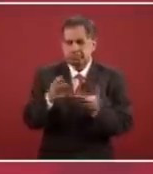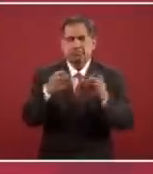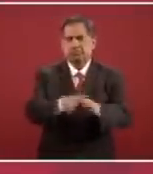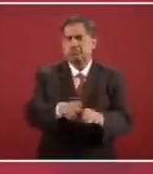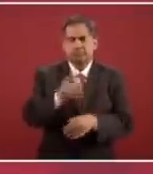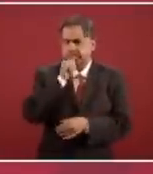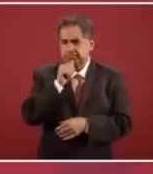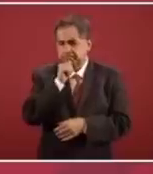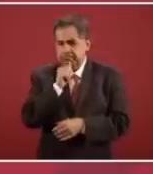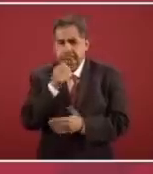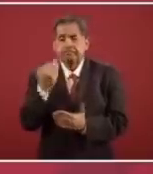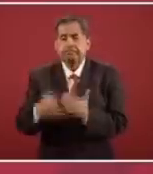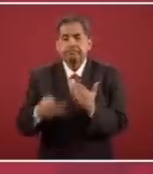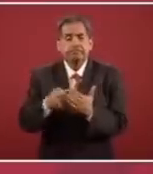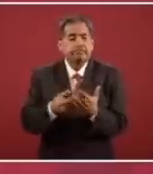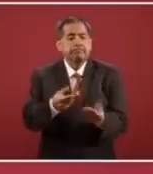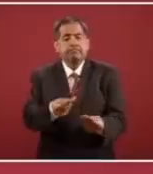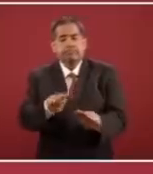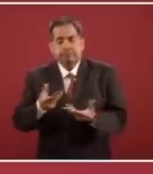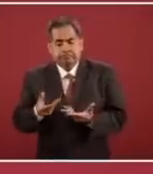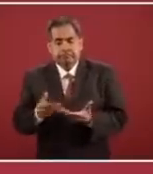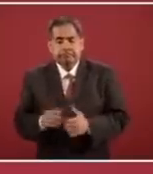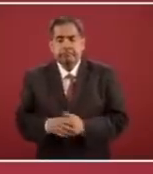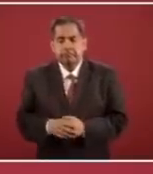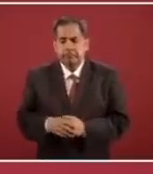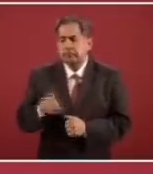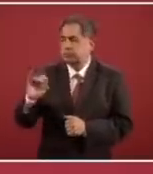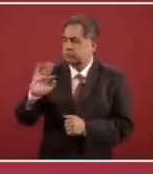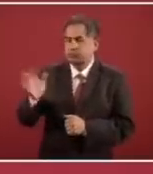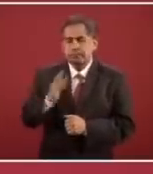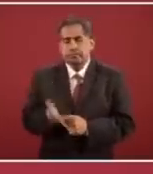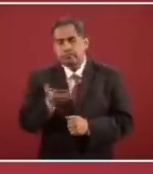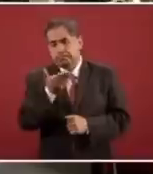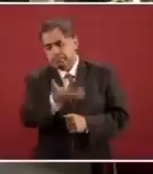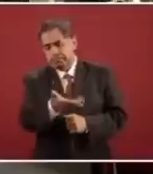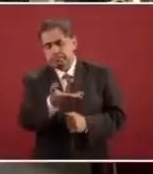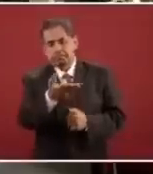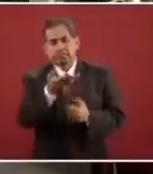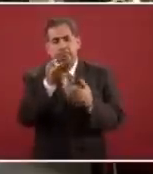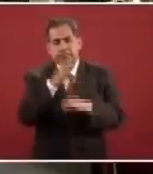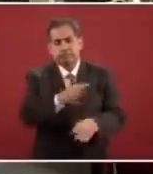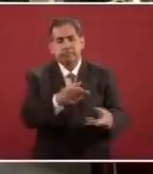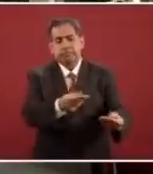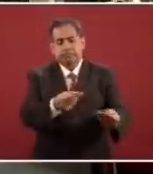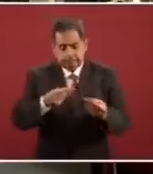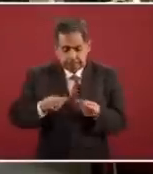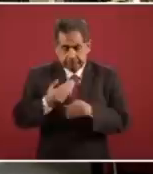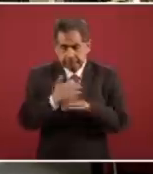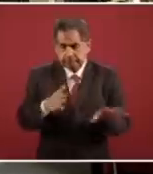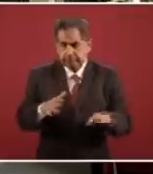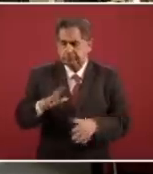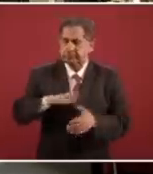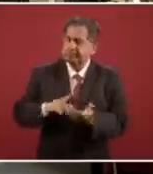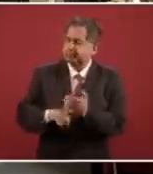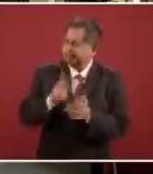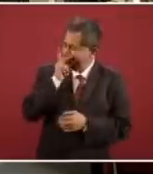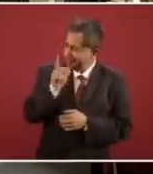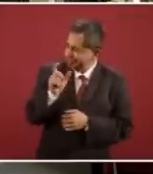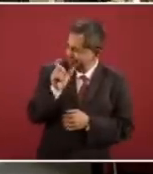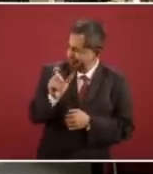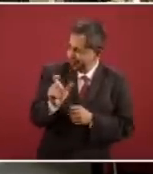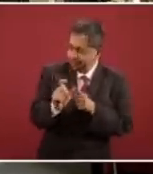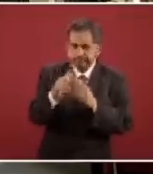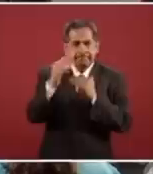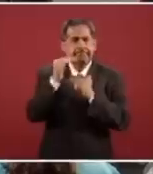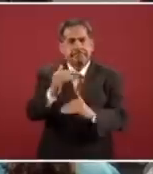llegar la información. O sea, se hizo la petición. Se hizo la petición y hay un término, hay